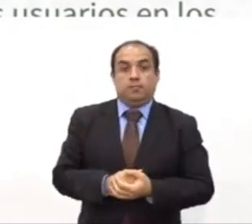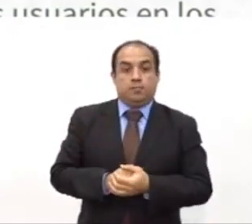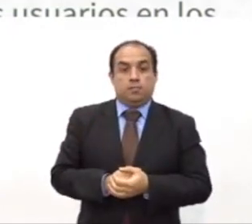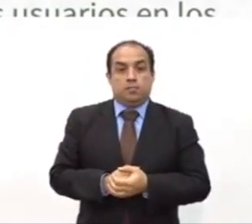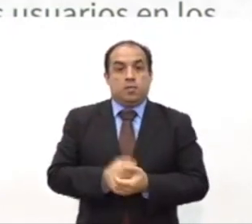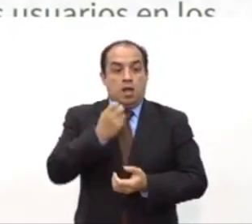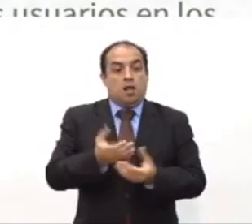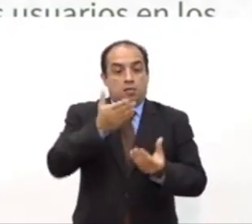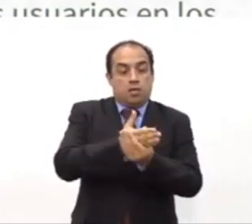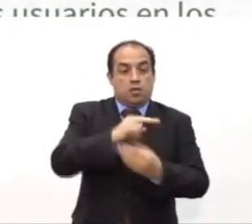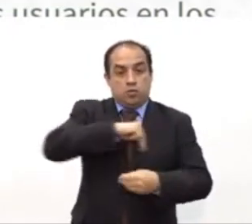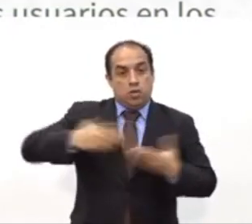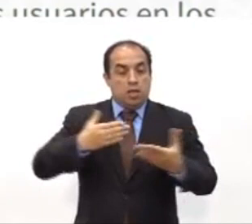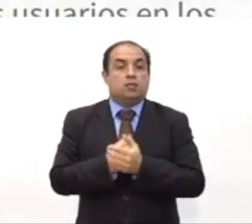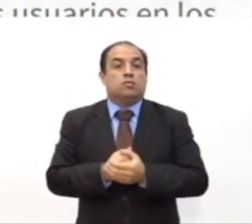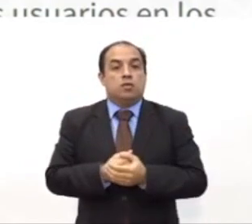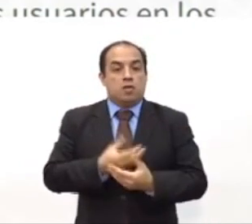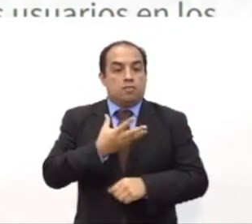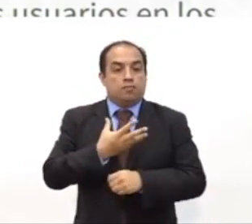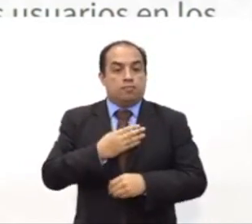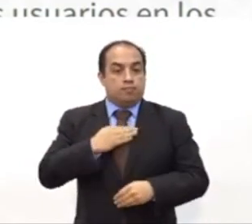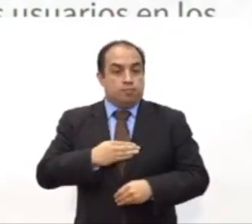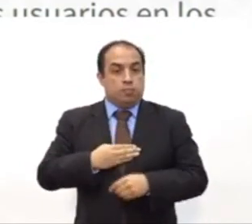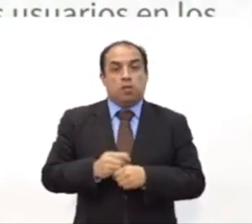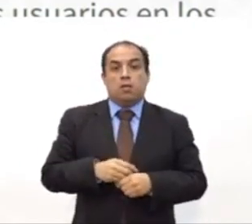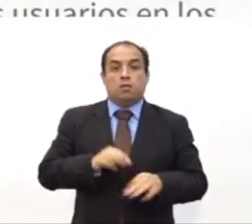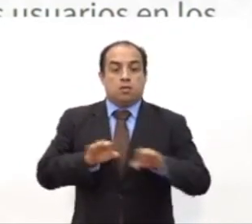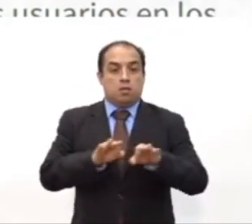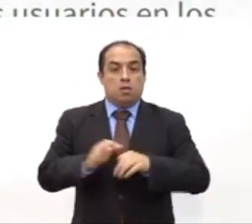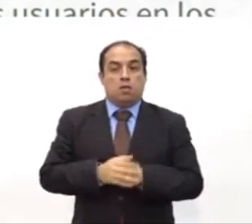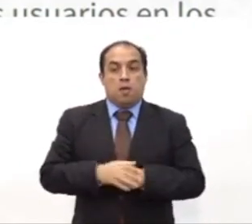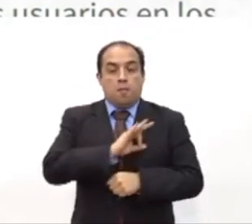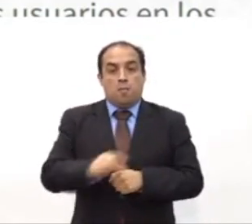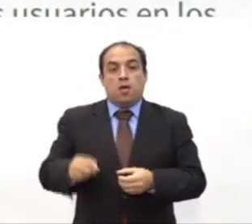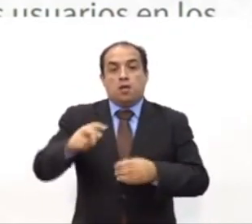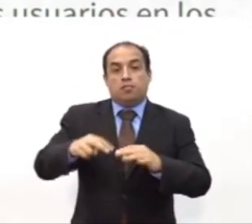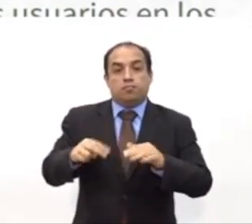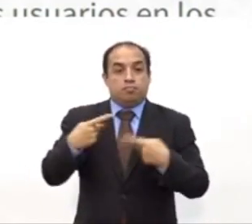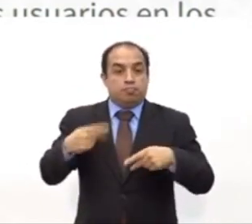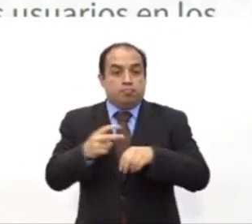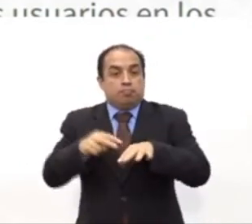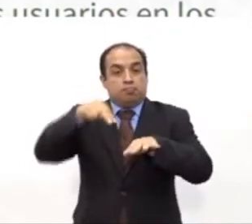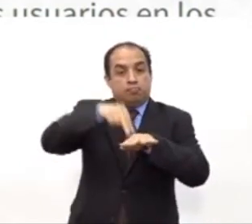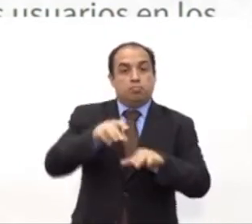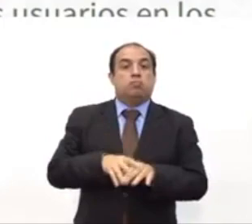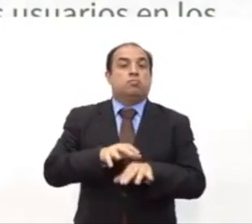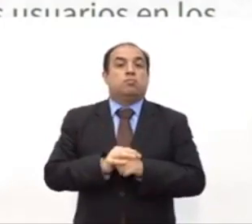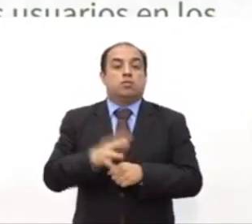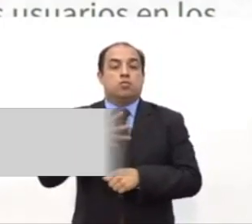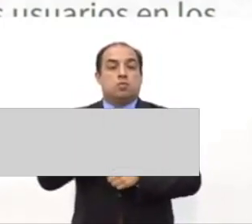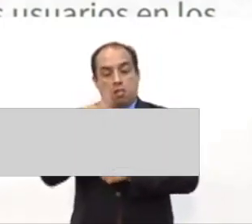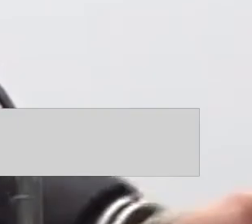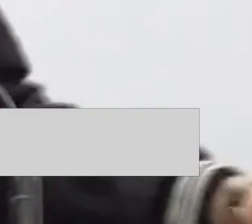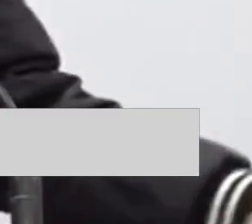conferencias de prensa para actualizar los datos respecto al servicio emergente que se implementó para ayudar a los usuarios y sobre la reconexión